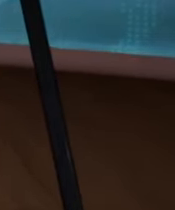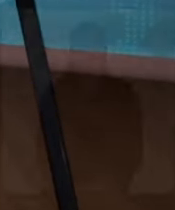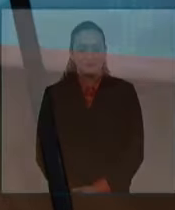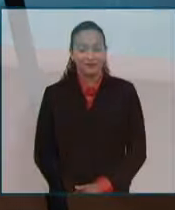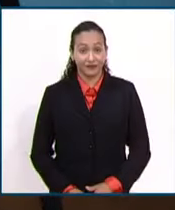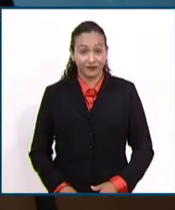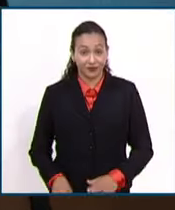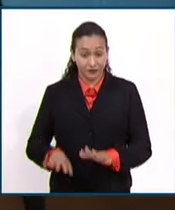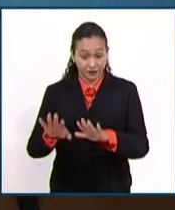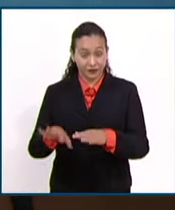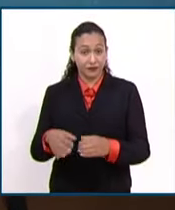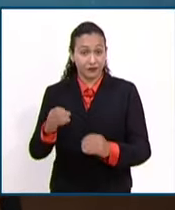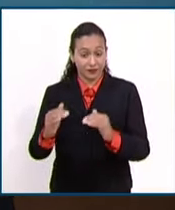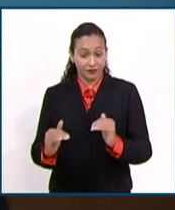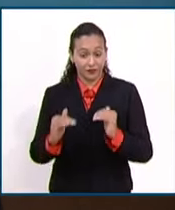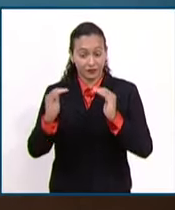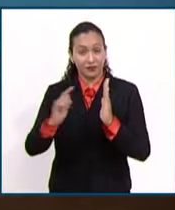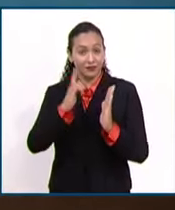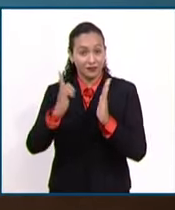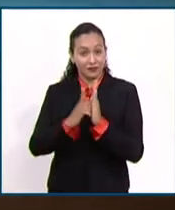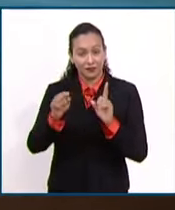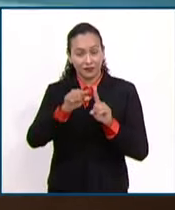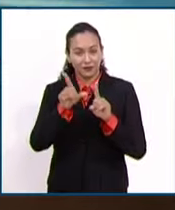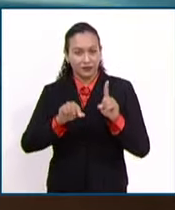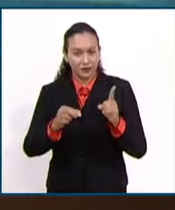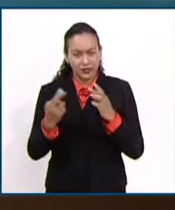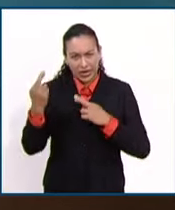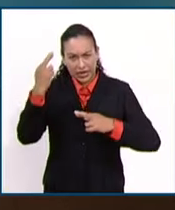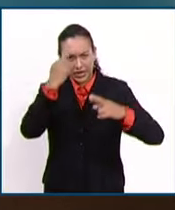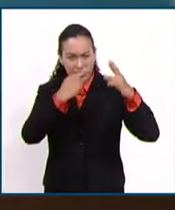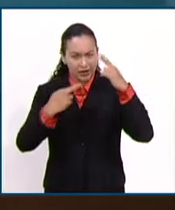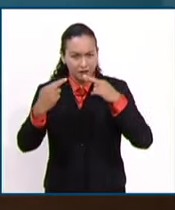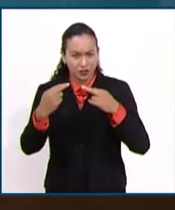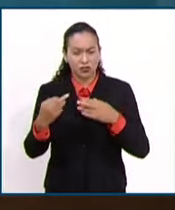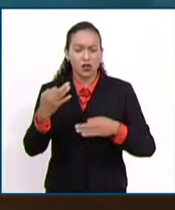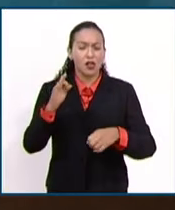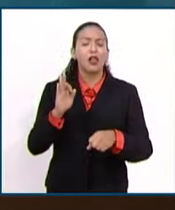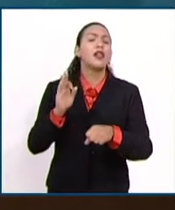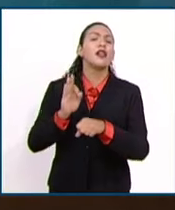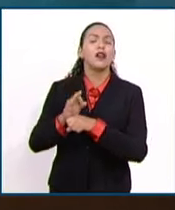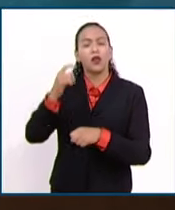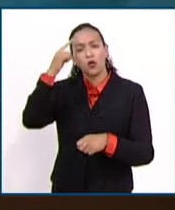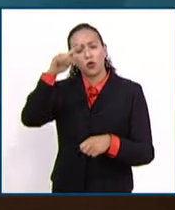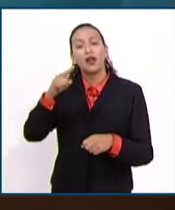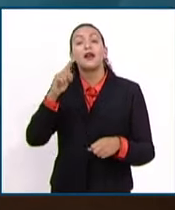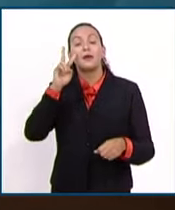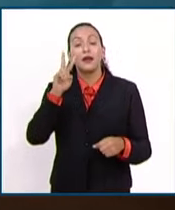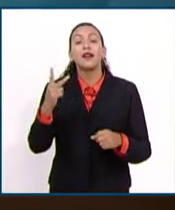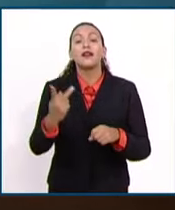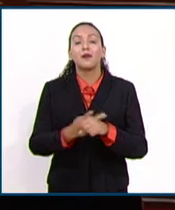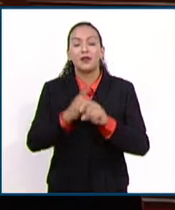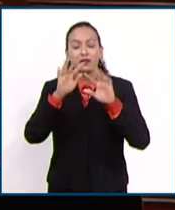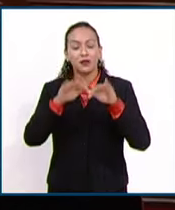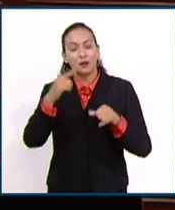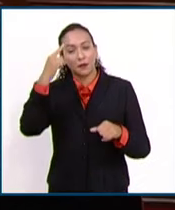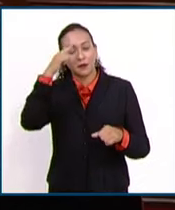El Pleno de la Suprema Corte resolvió diversos amparos relacionados con el etiquetado de alimentos y bebidas.